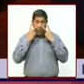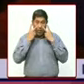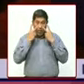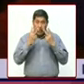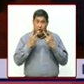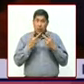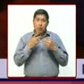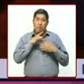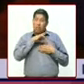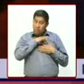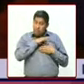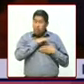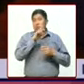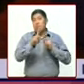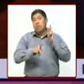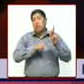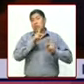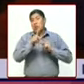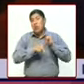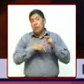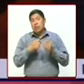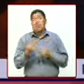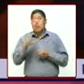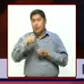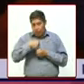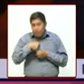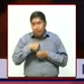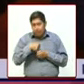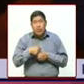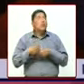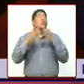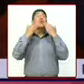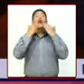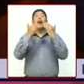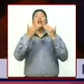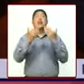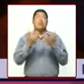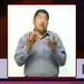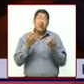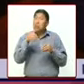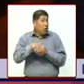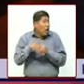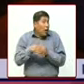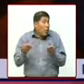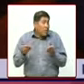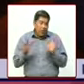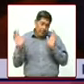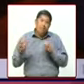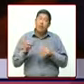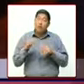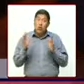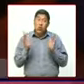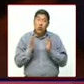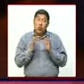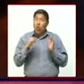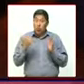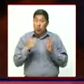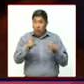que hay interés de la población por empadronarse, John. Muchas gracias, vamos a estar pendientes ahora de otros puntos, ¿te parece?